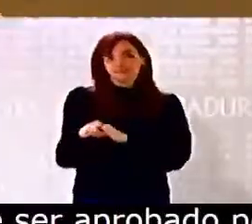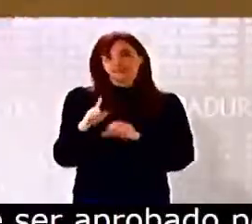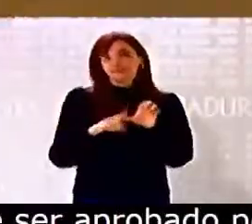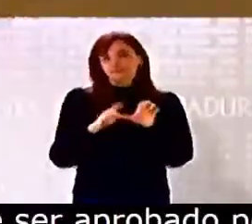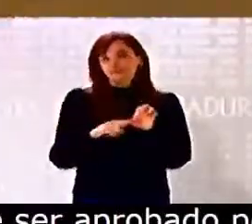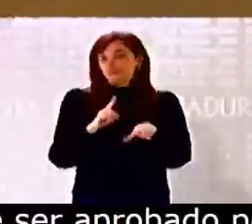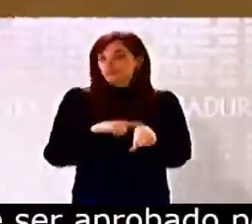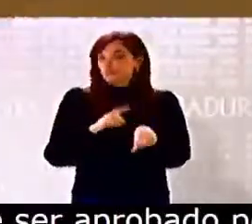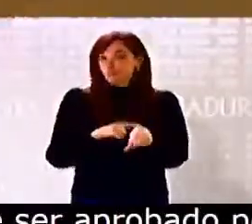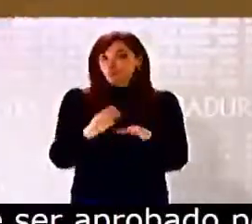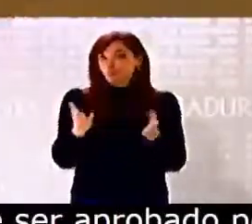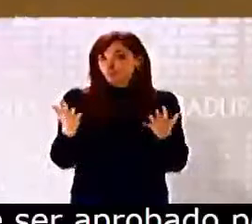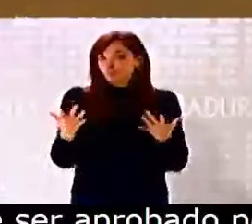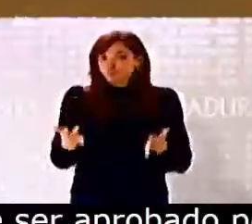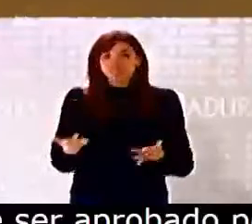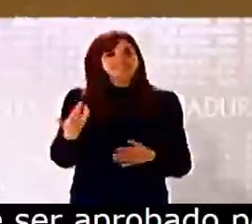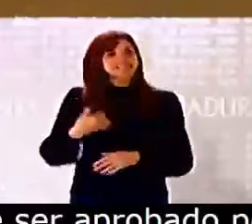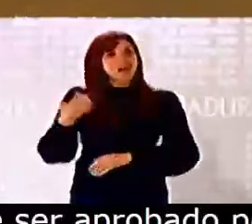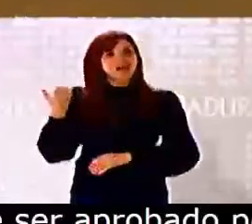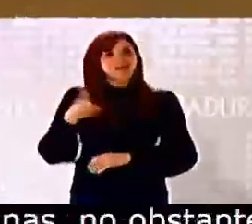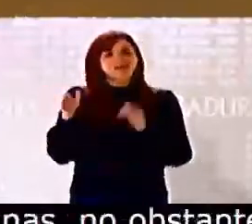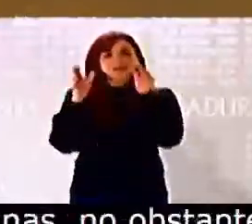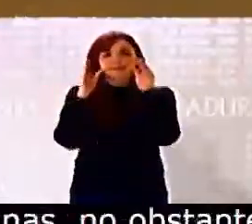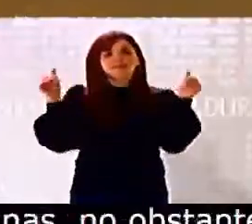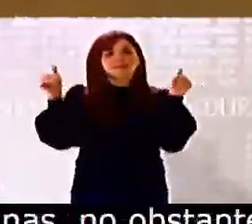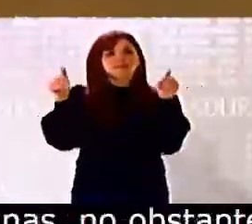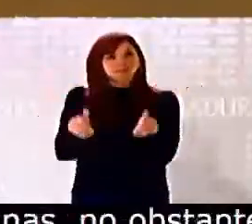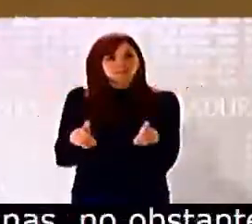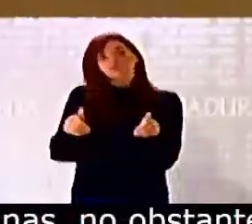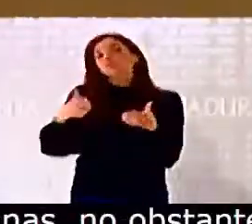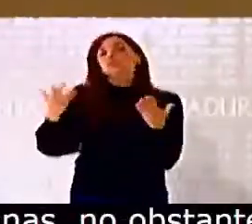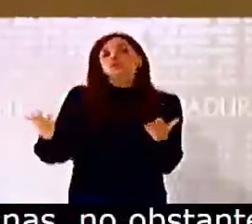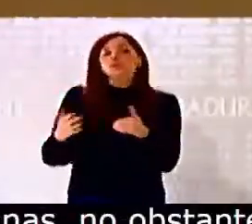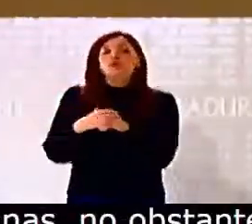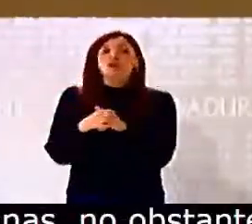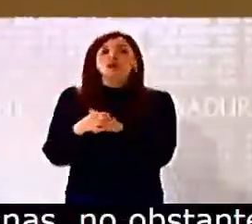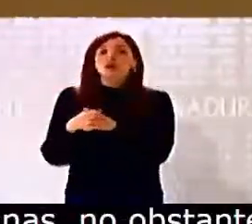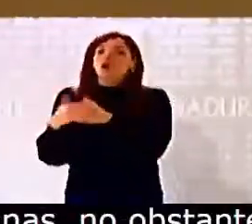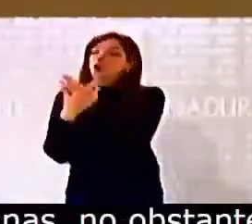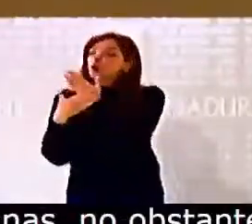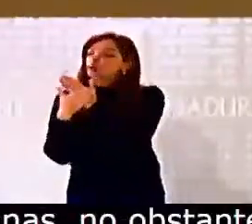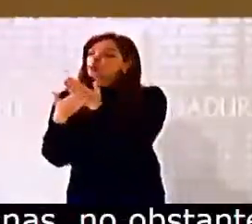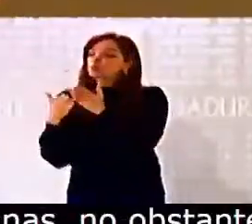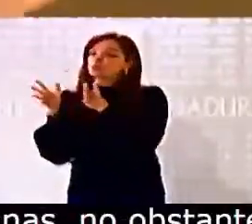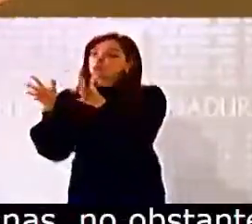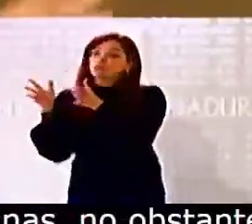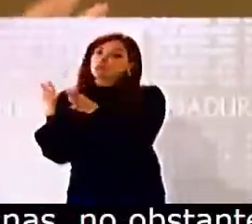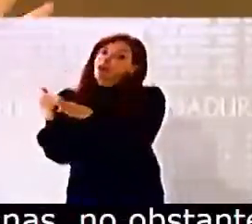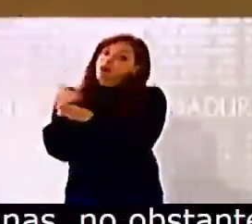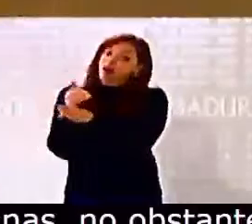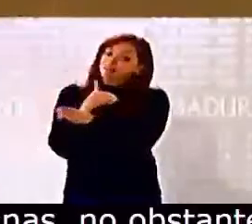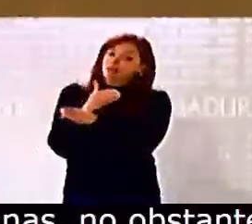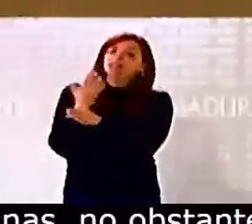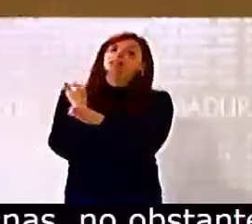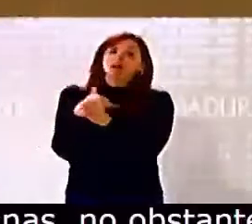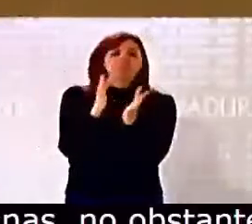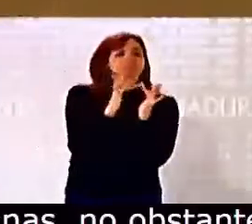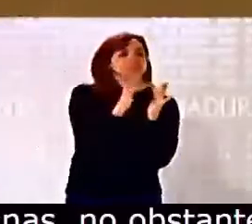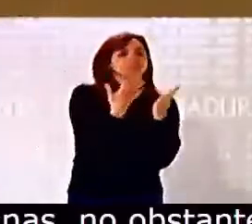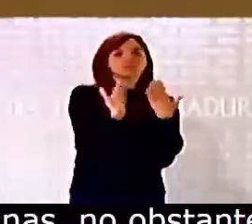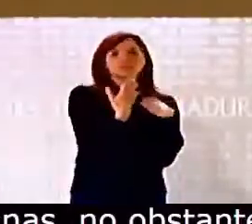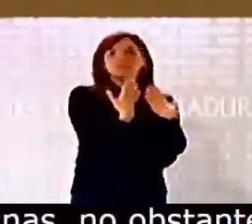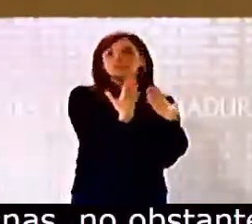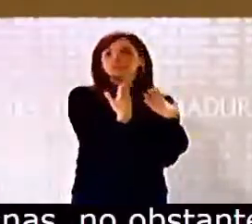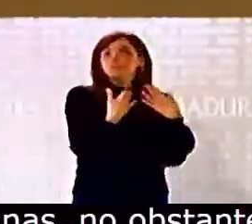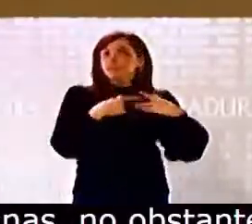perder. Por tanto, ya les digo que antes de la aprobación allá en Consejo de Ministros ya venía trabajando con distintas direcciones generales sobre